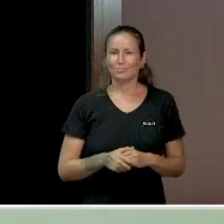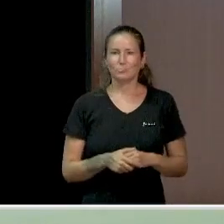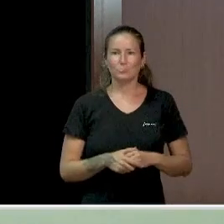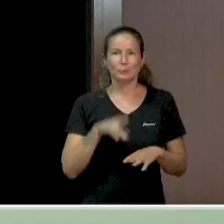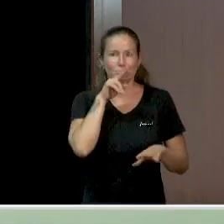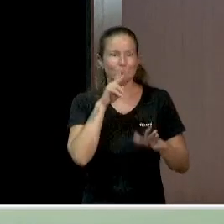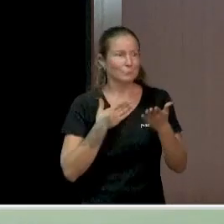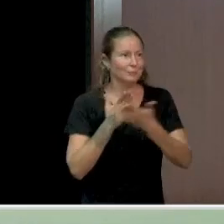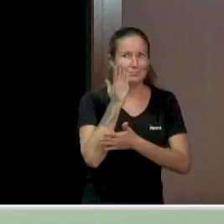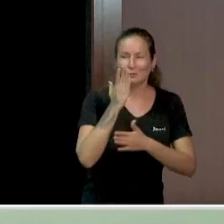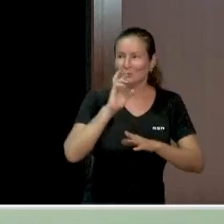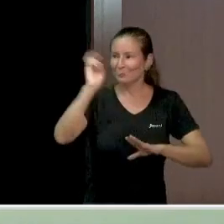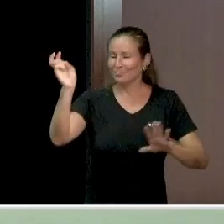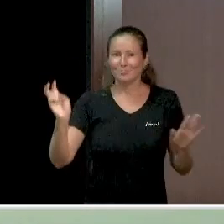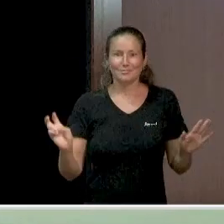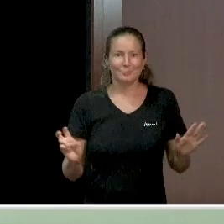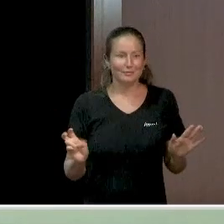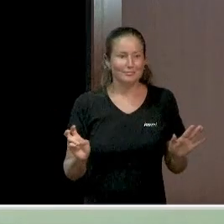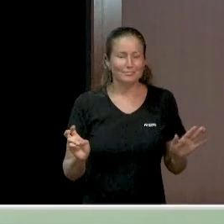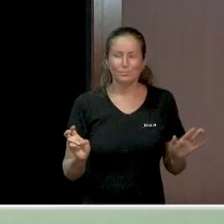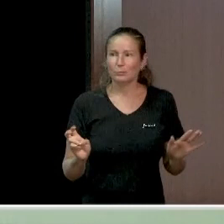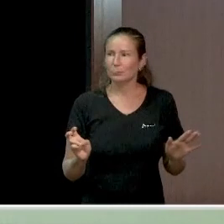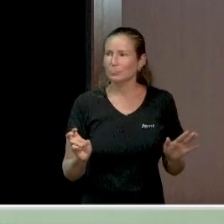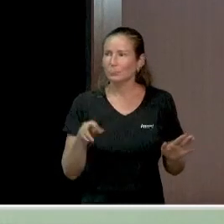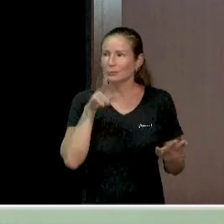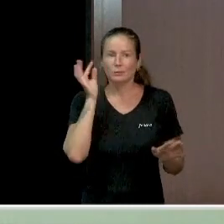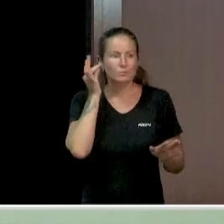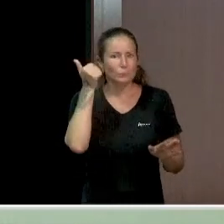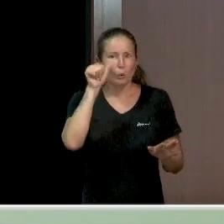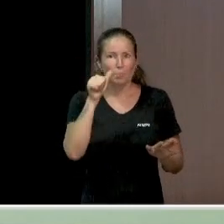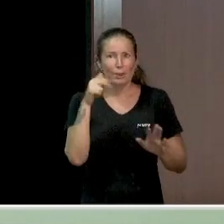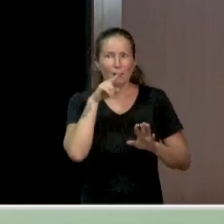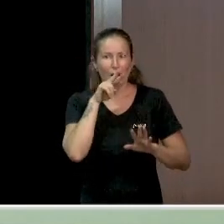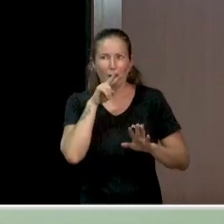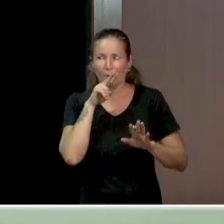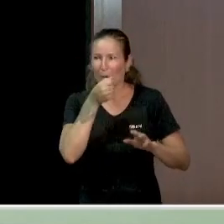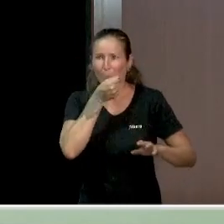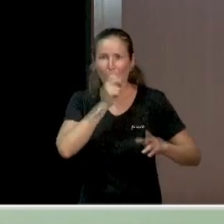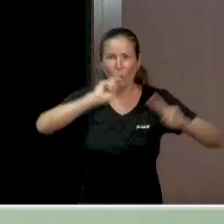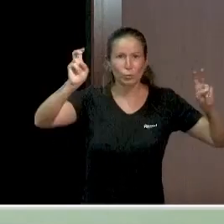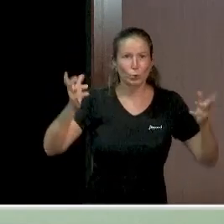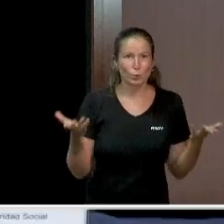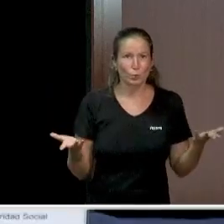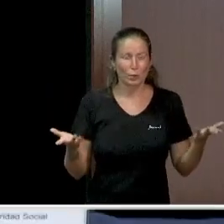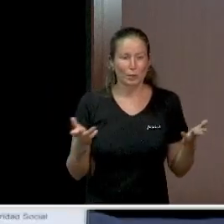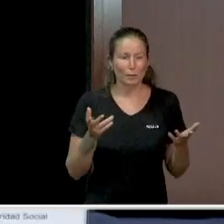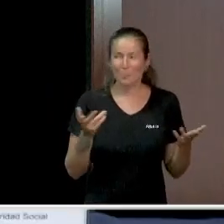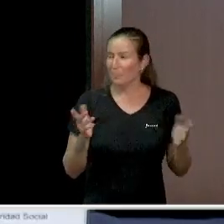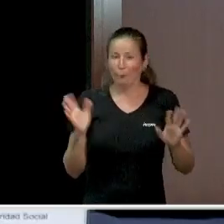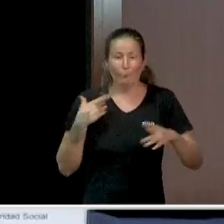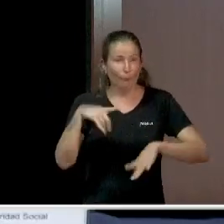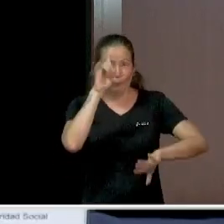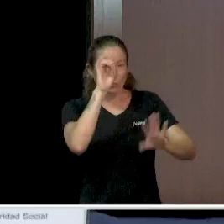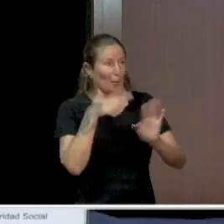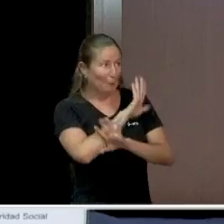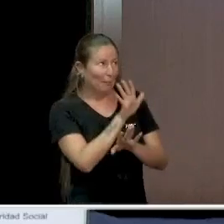Sí, caramba, esto es muy sugerente. ¿Mira la cámara? ¿Qué? No sé si parece que ya se